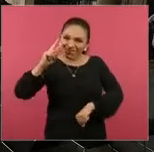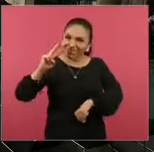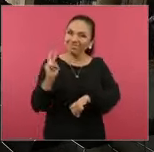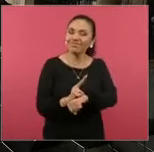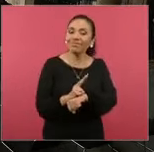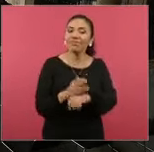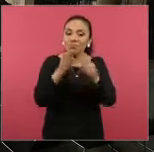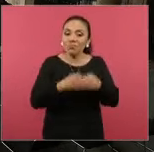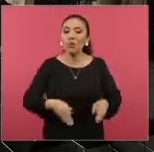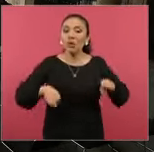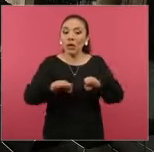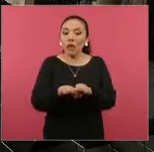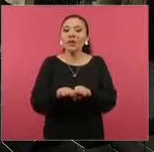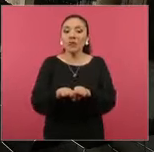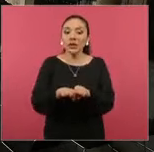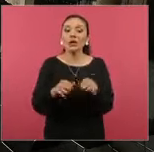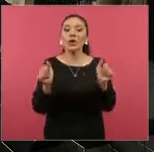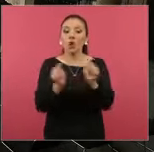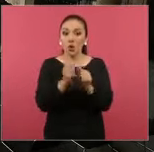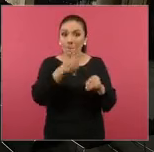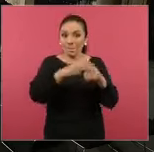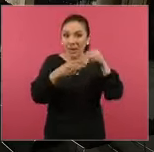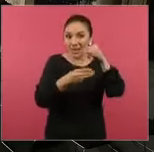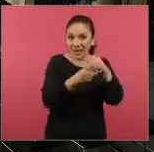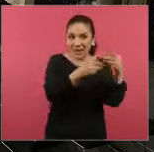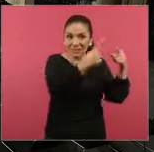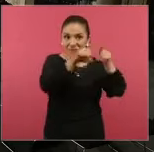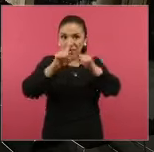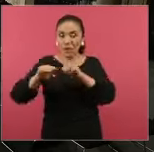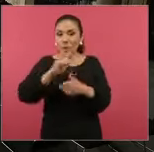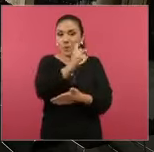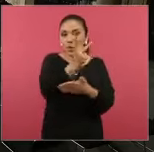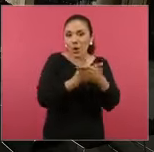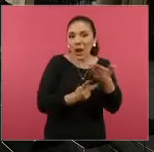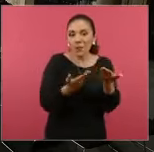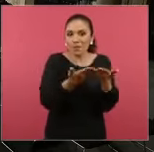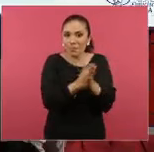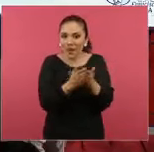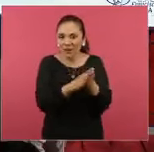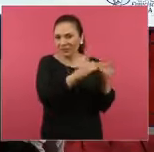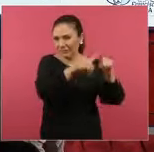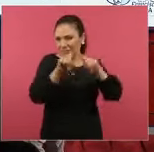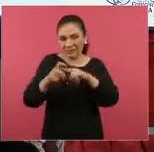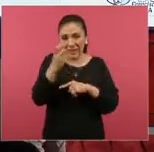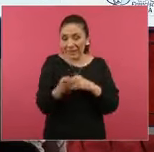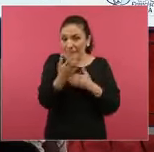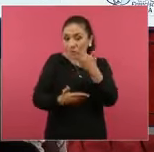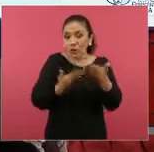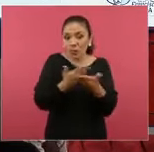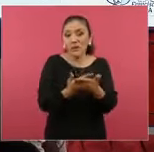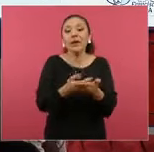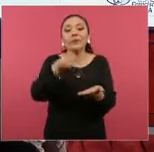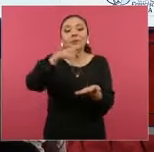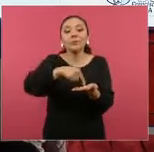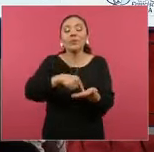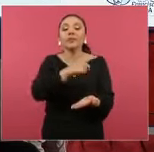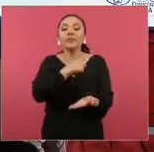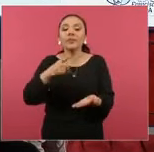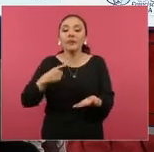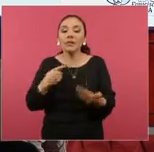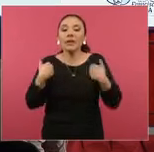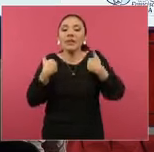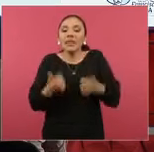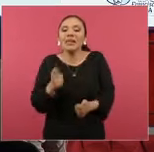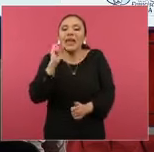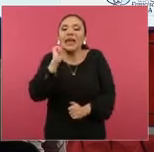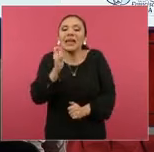vigilancia de los materiales, de los programas y de la propuesta pedagógica tenga que ver con dar